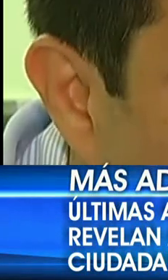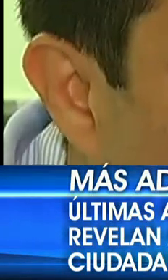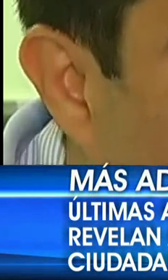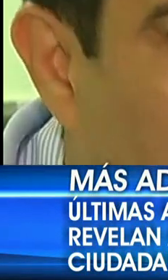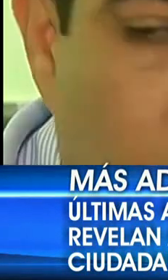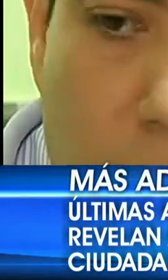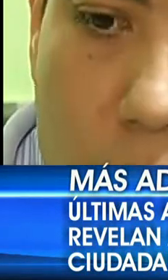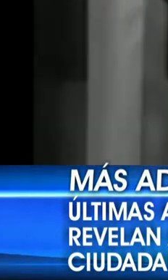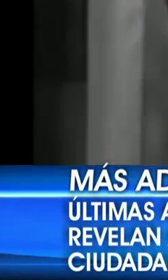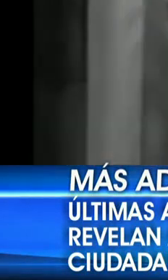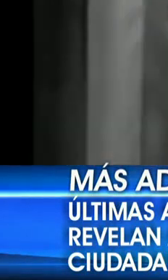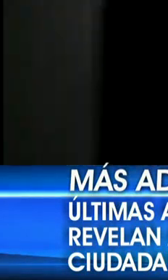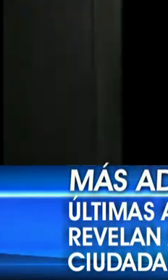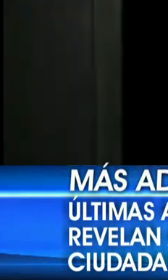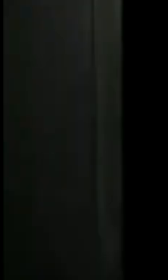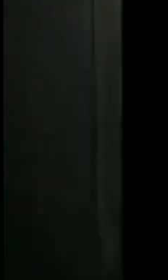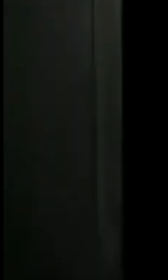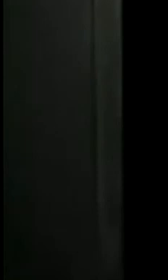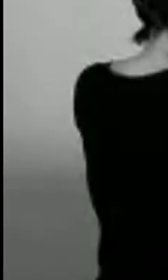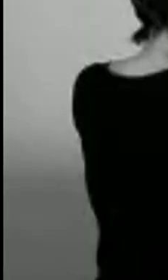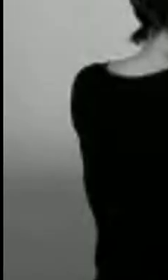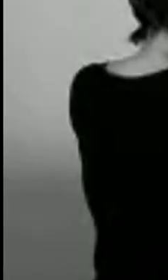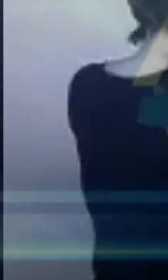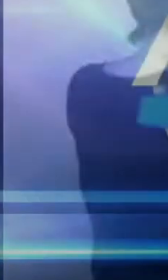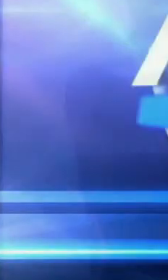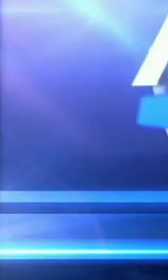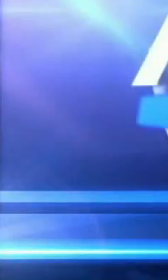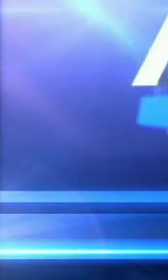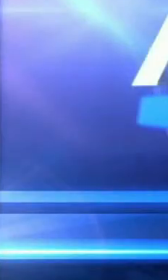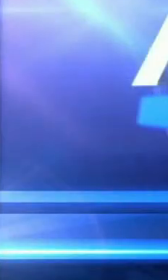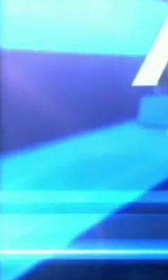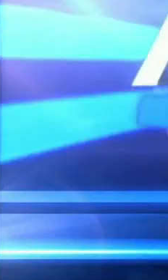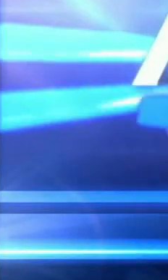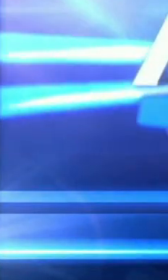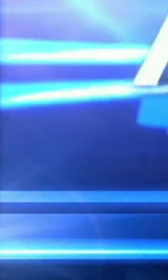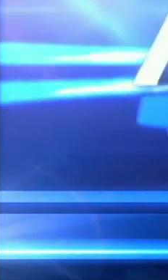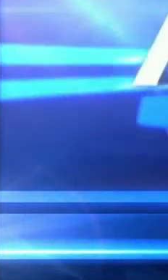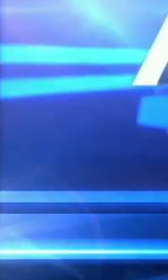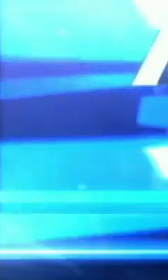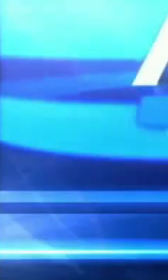primer noticiero de la comunidad, al retornar, 8:29 de la mañana.